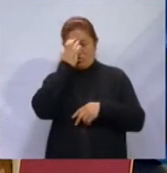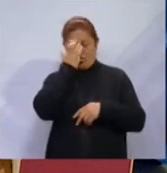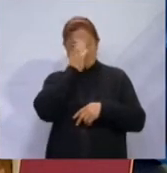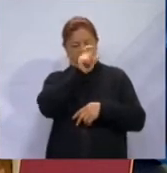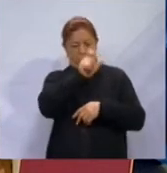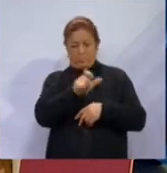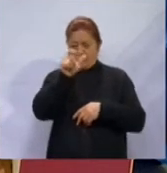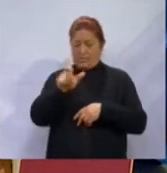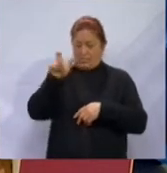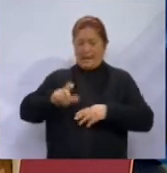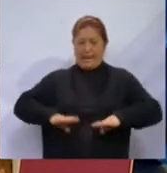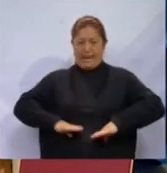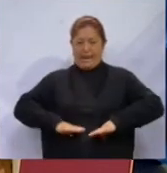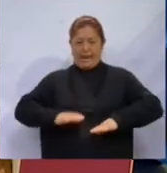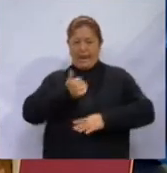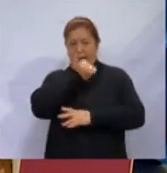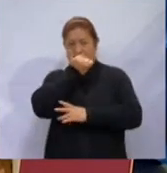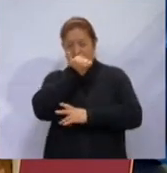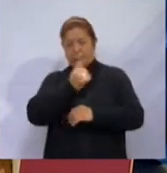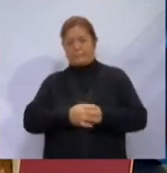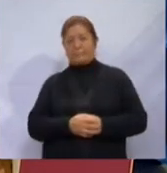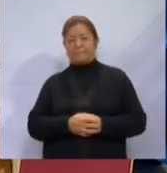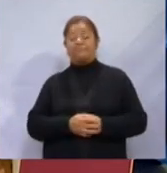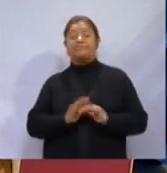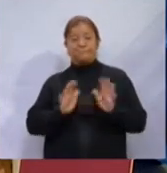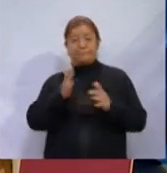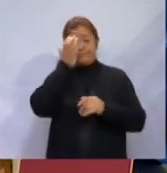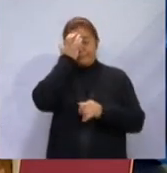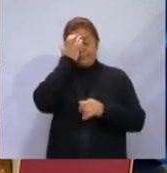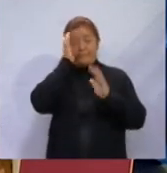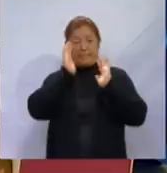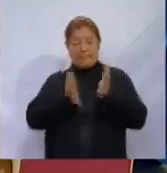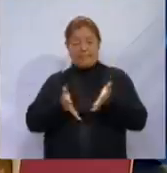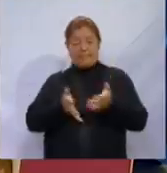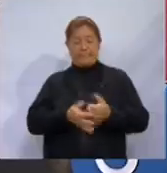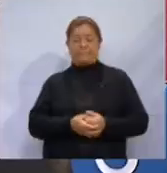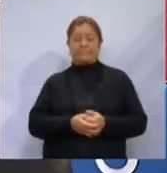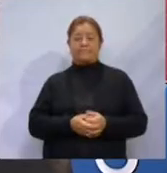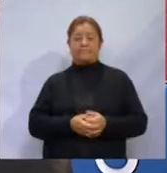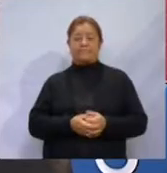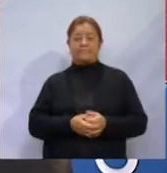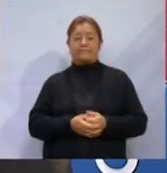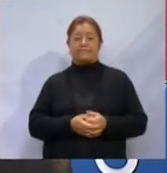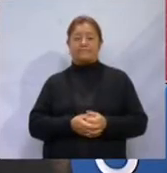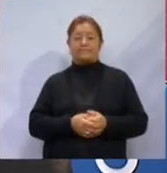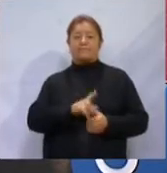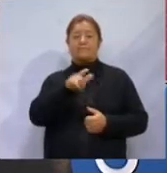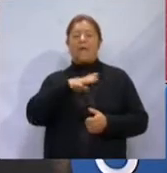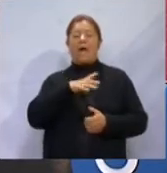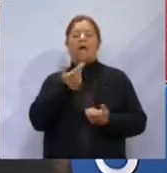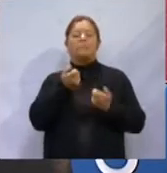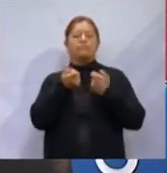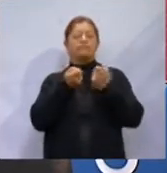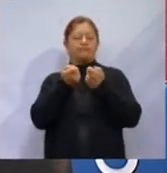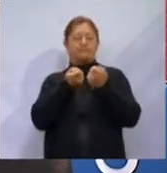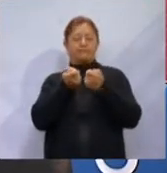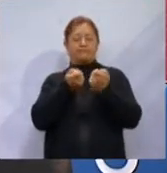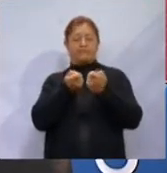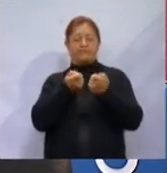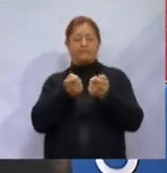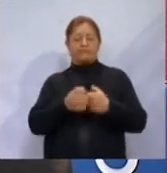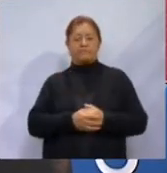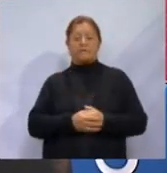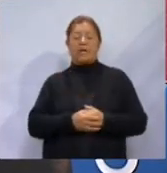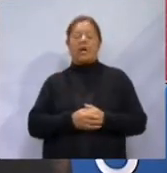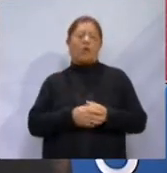características de nuestros alumnos. Ya teniendo las características de nuestros alumnos, hacemos la modificación de